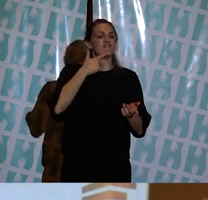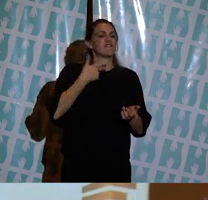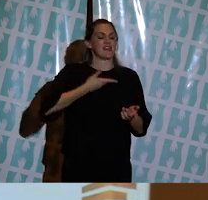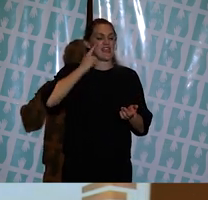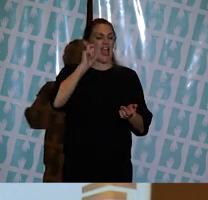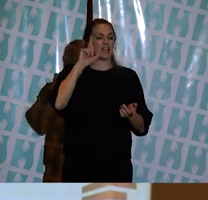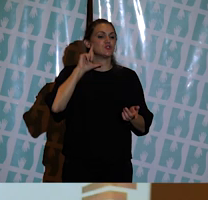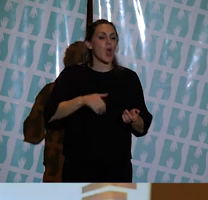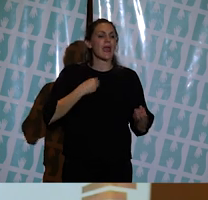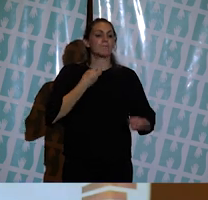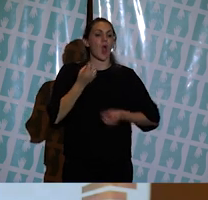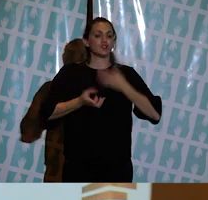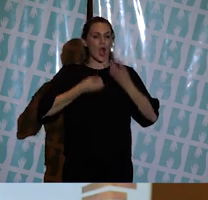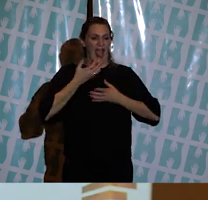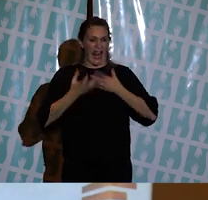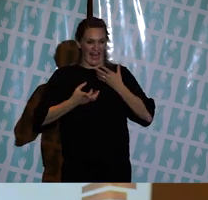¿cómo hacer